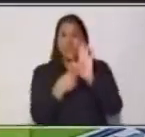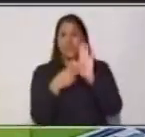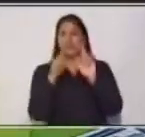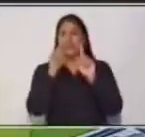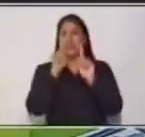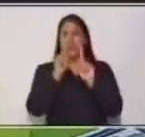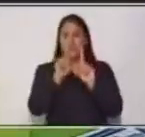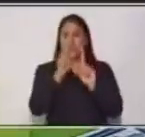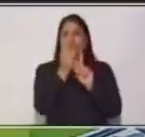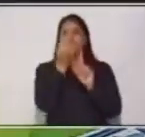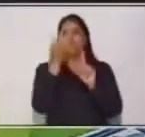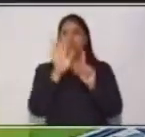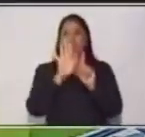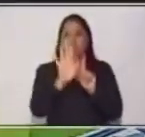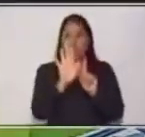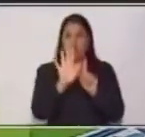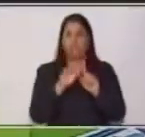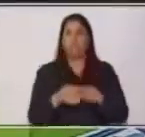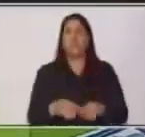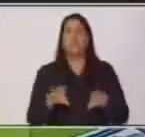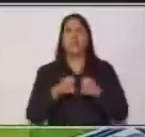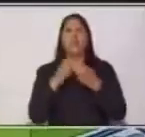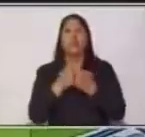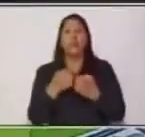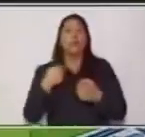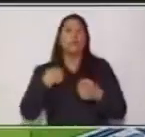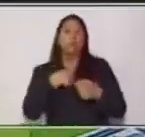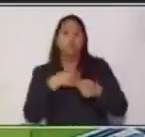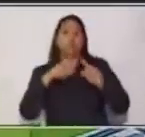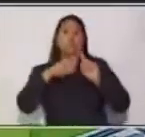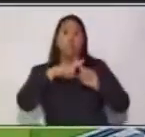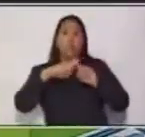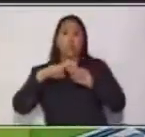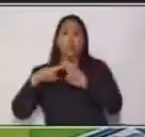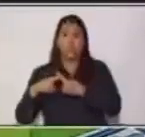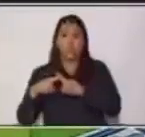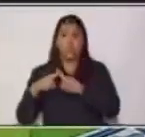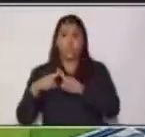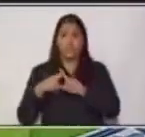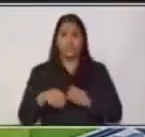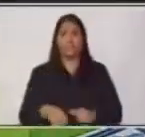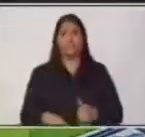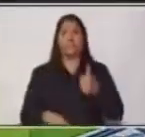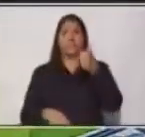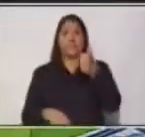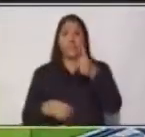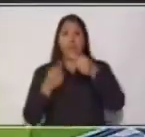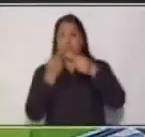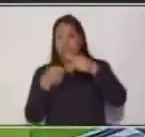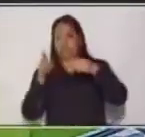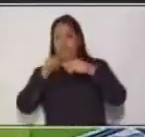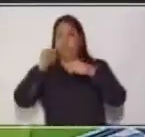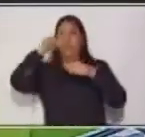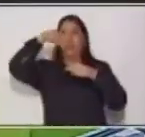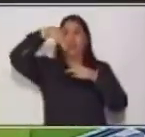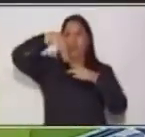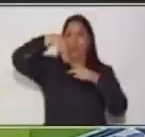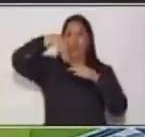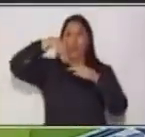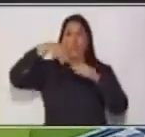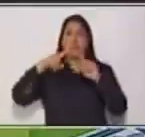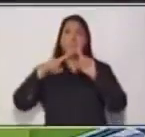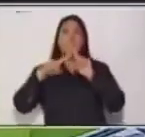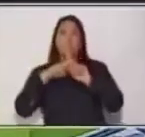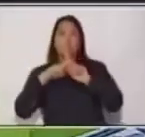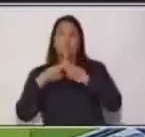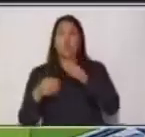Si multiplicamos, entonces, si estamos multiplicando A a la n por A a la n, es decir,